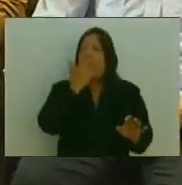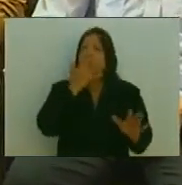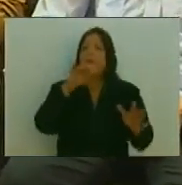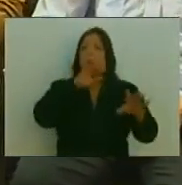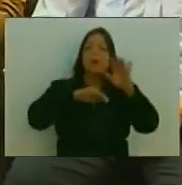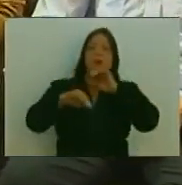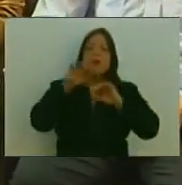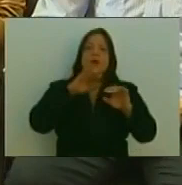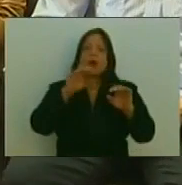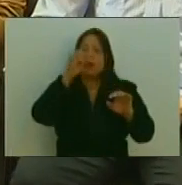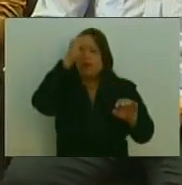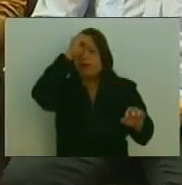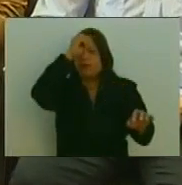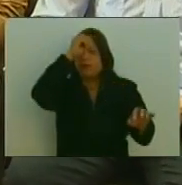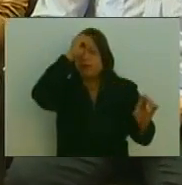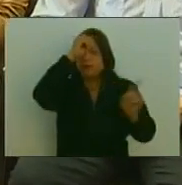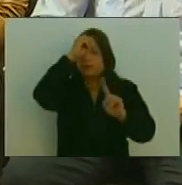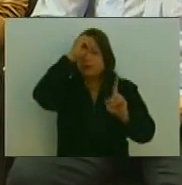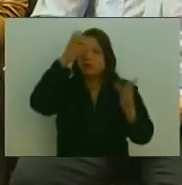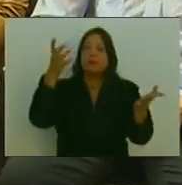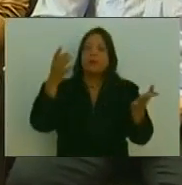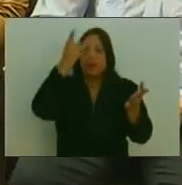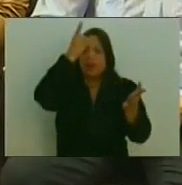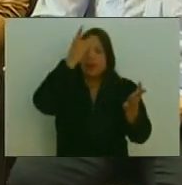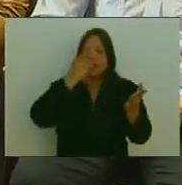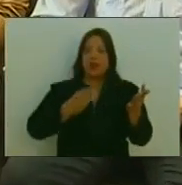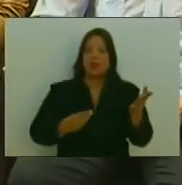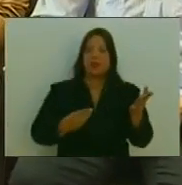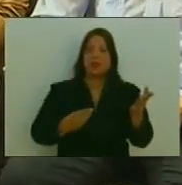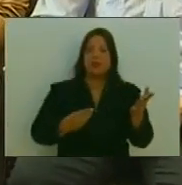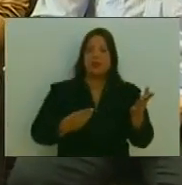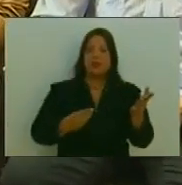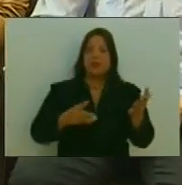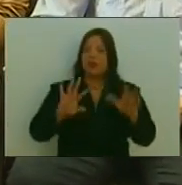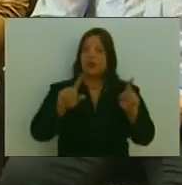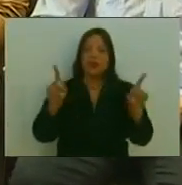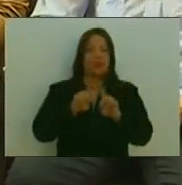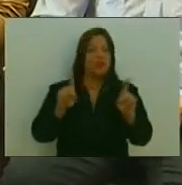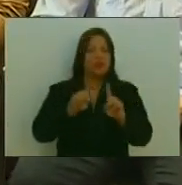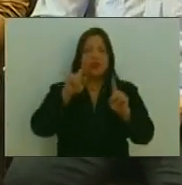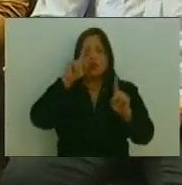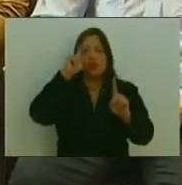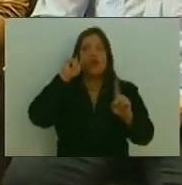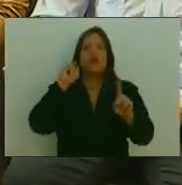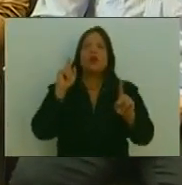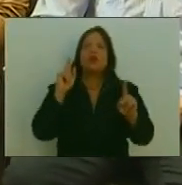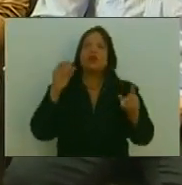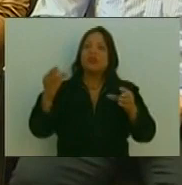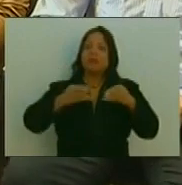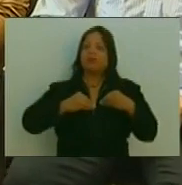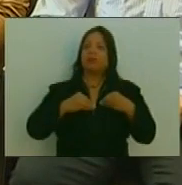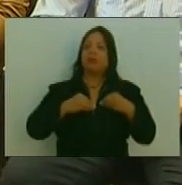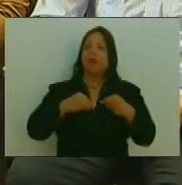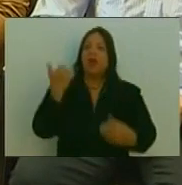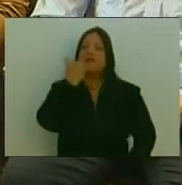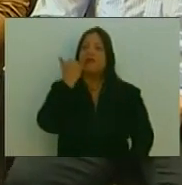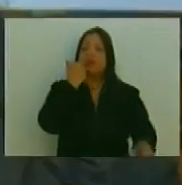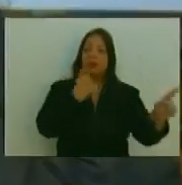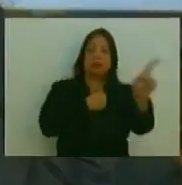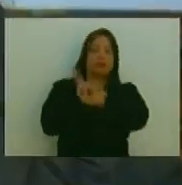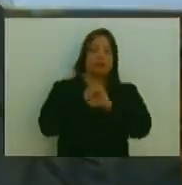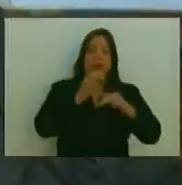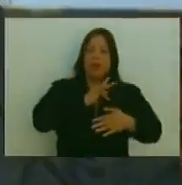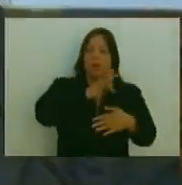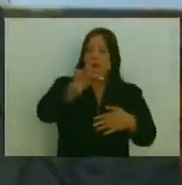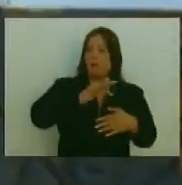y desinformación. La discapacidad no se padece o se posee, no es una enfermedad